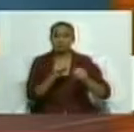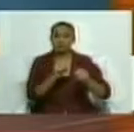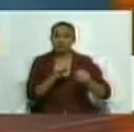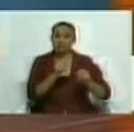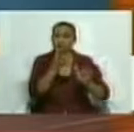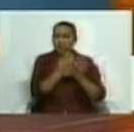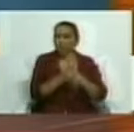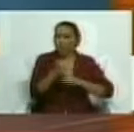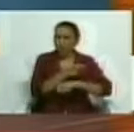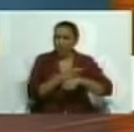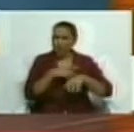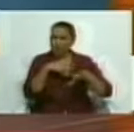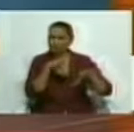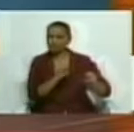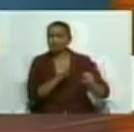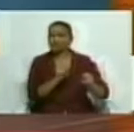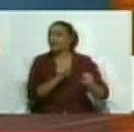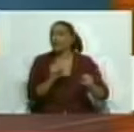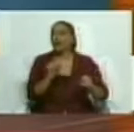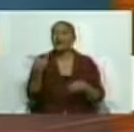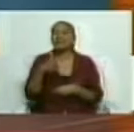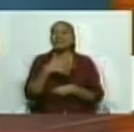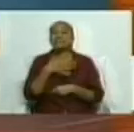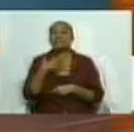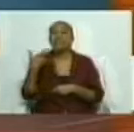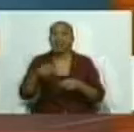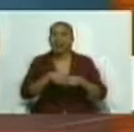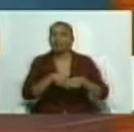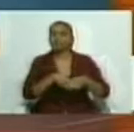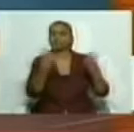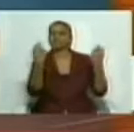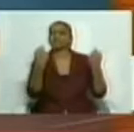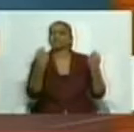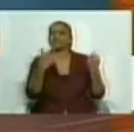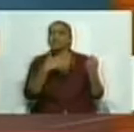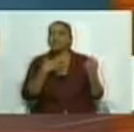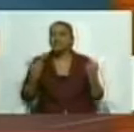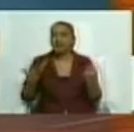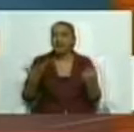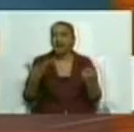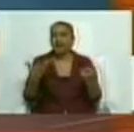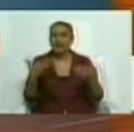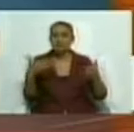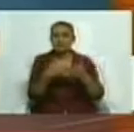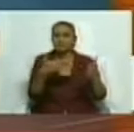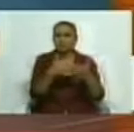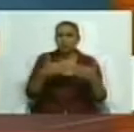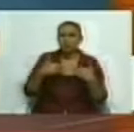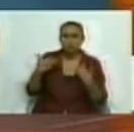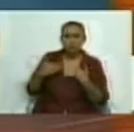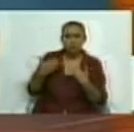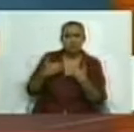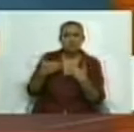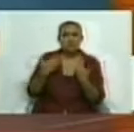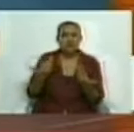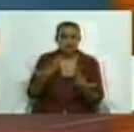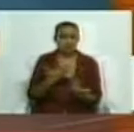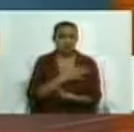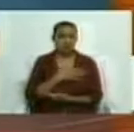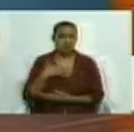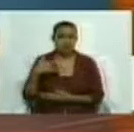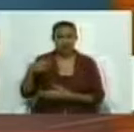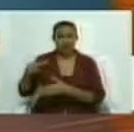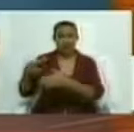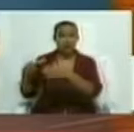lo que les importa es causar daño sosobra malestar y por ello la